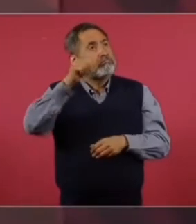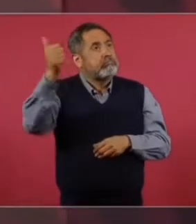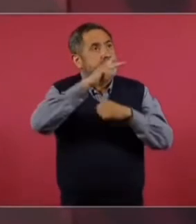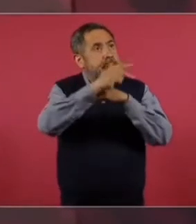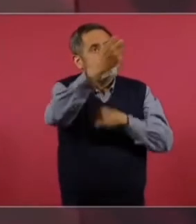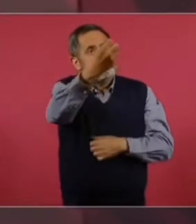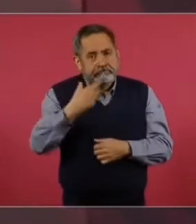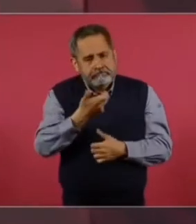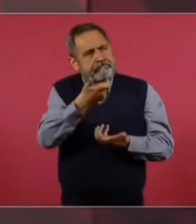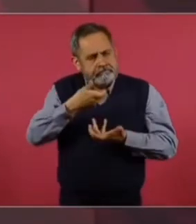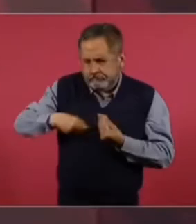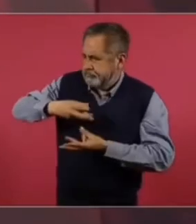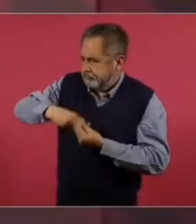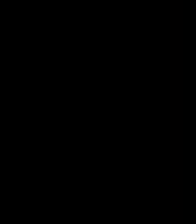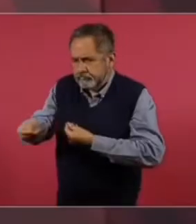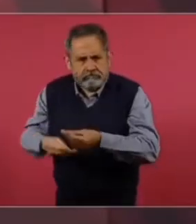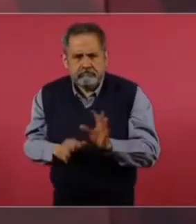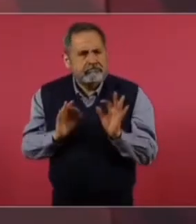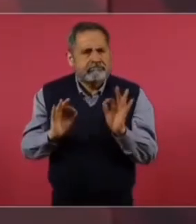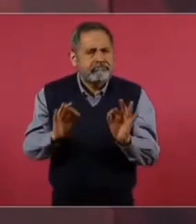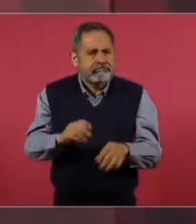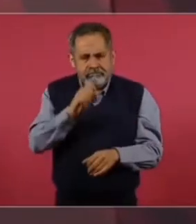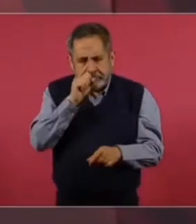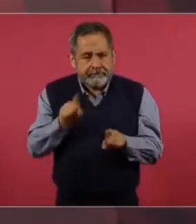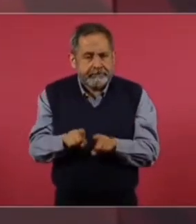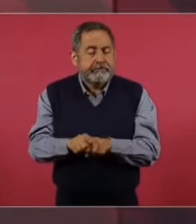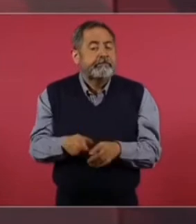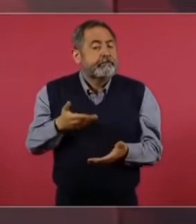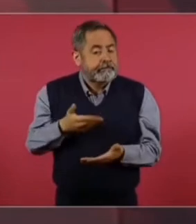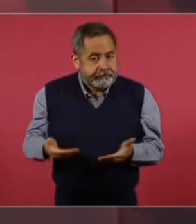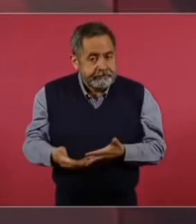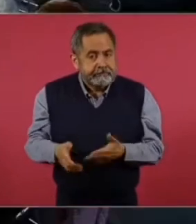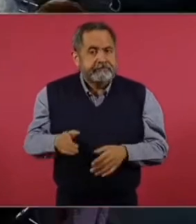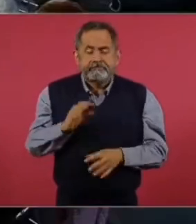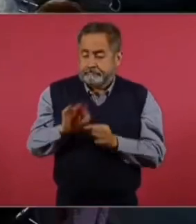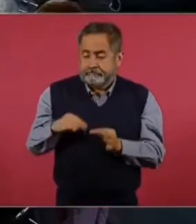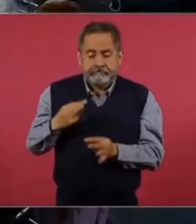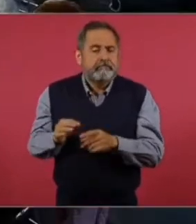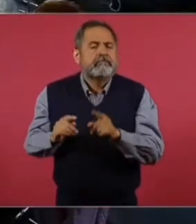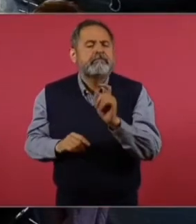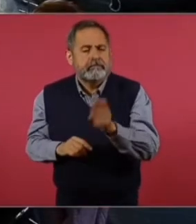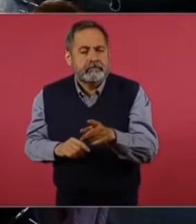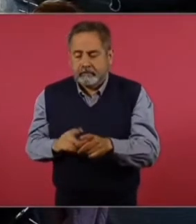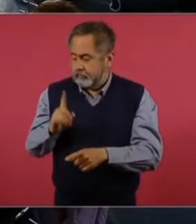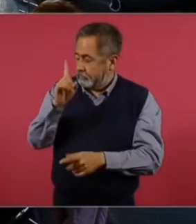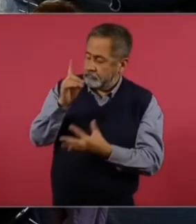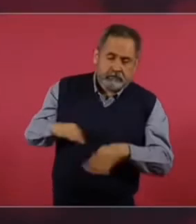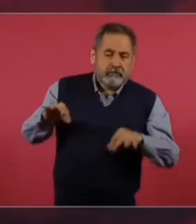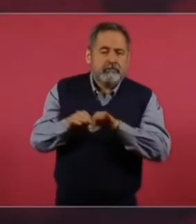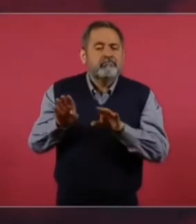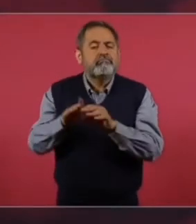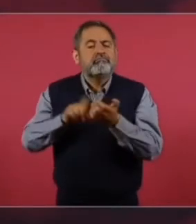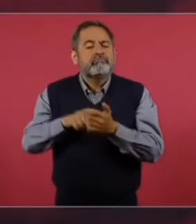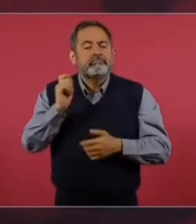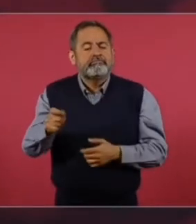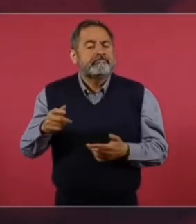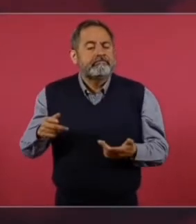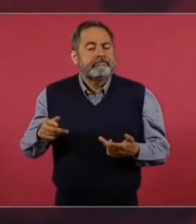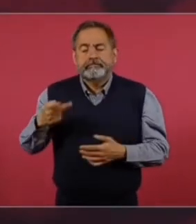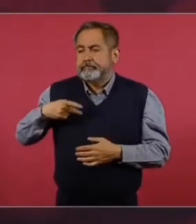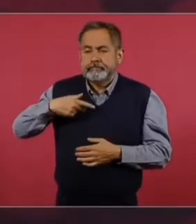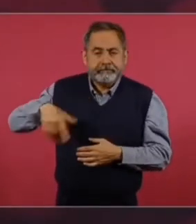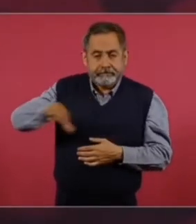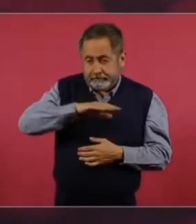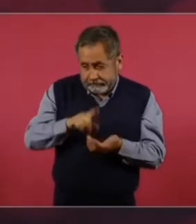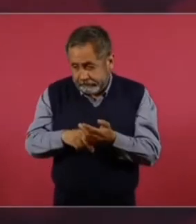y también está ahora cumpliendo con la función muy importante de que la gente de